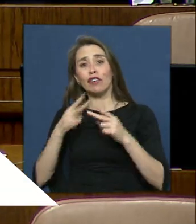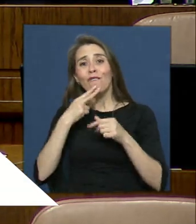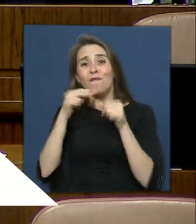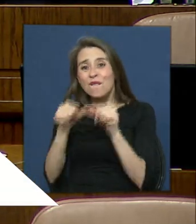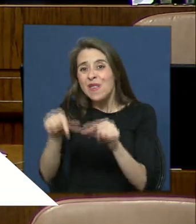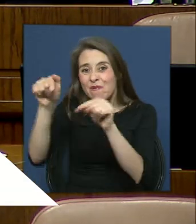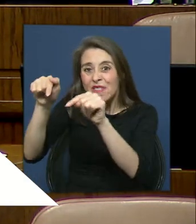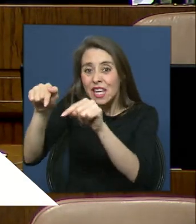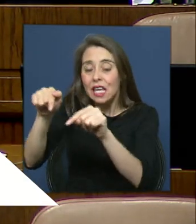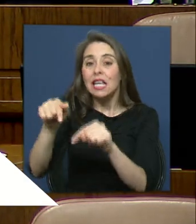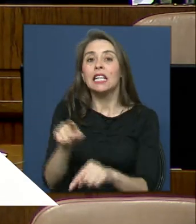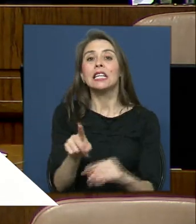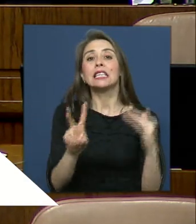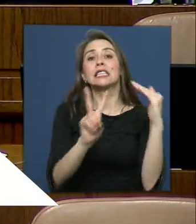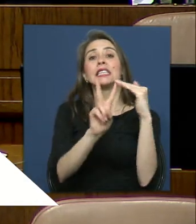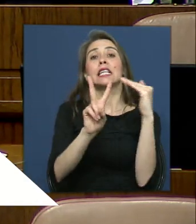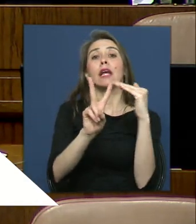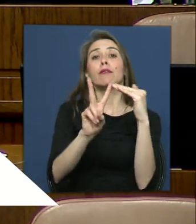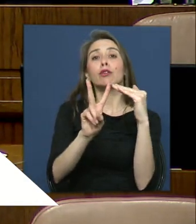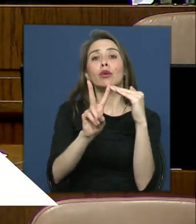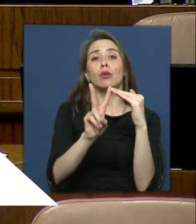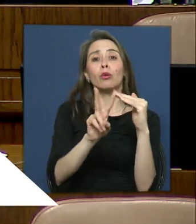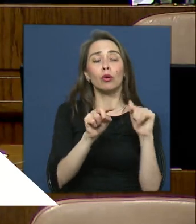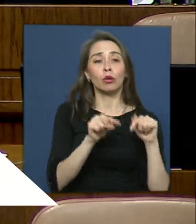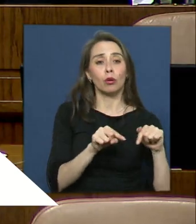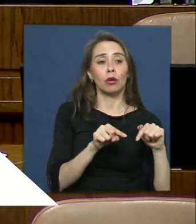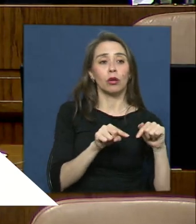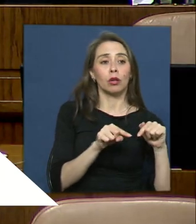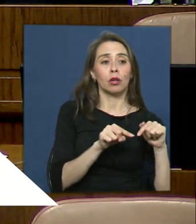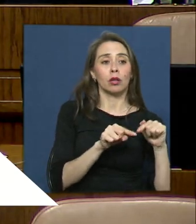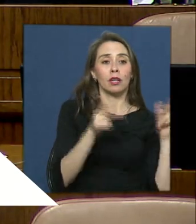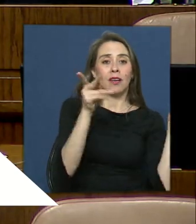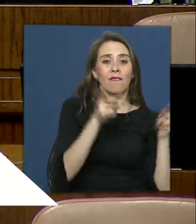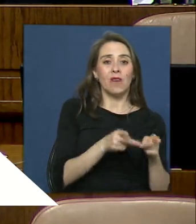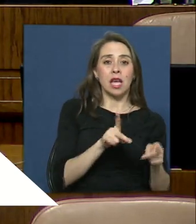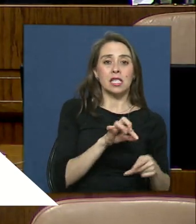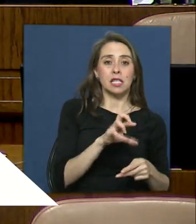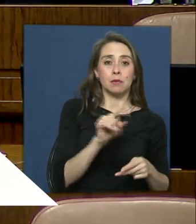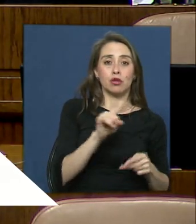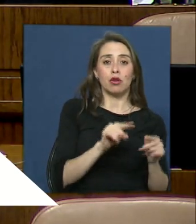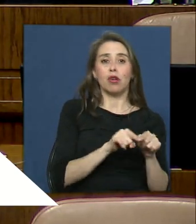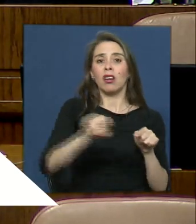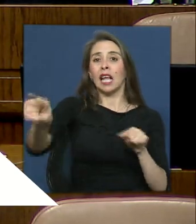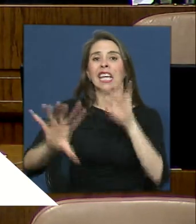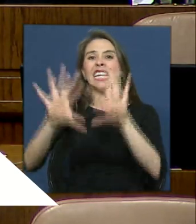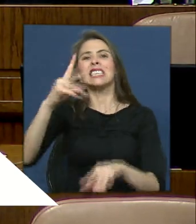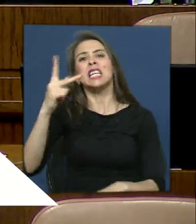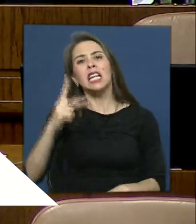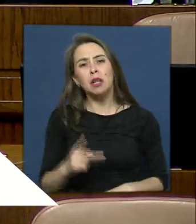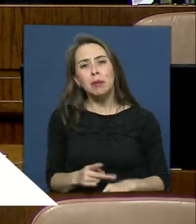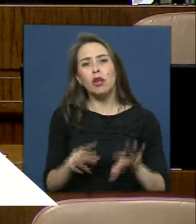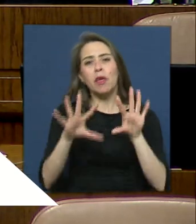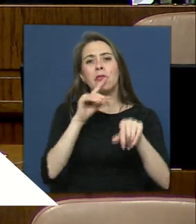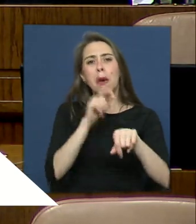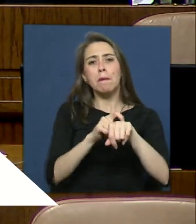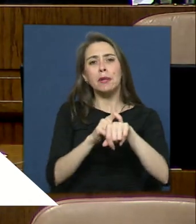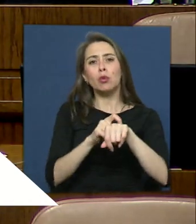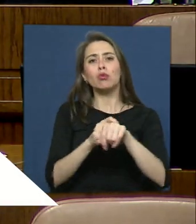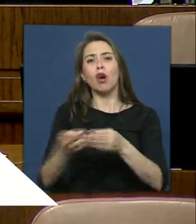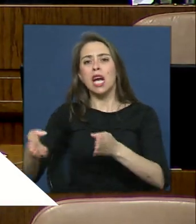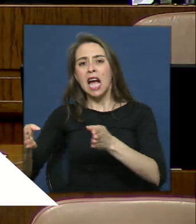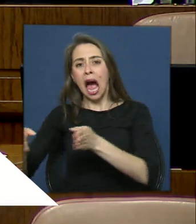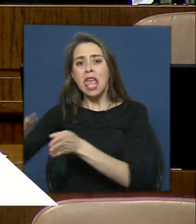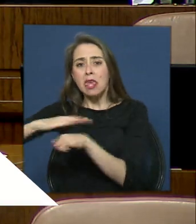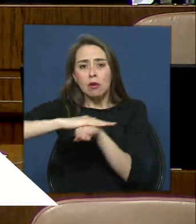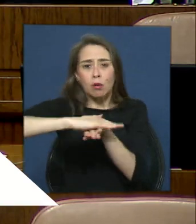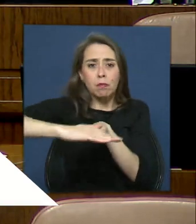Servio, presidente, está a 15 kilómetros de Valle Simpson, a 10 minutos de un camino pavimentado, por lo tanto la